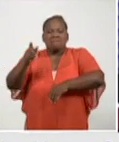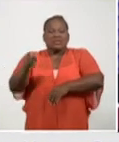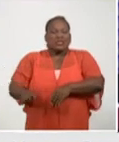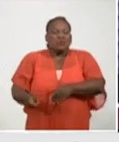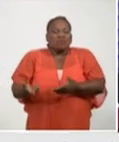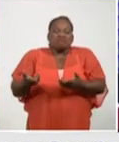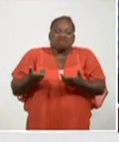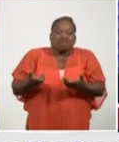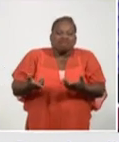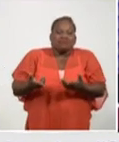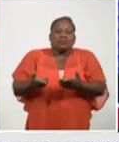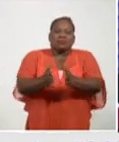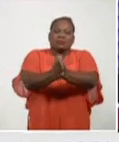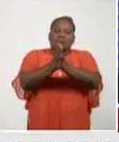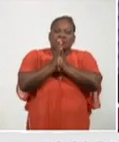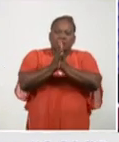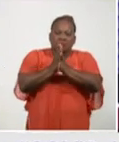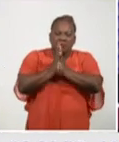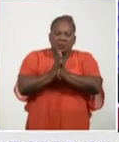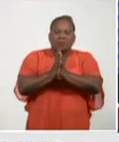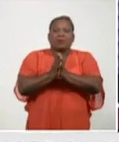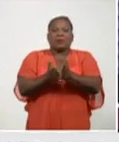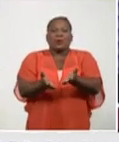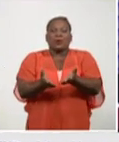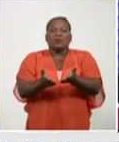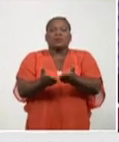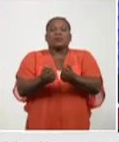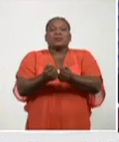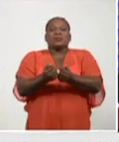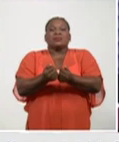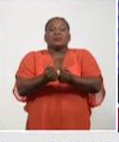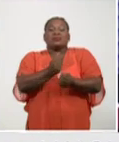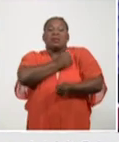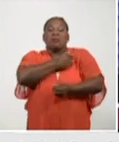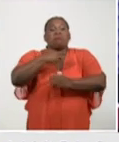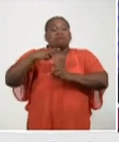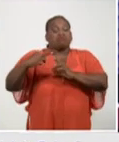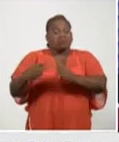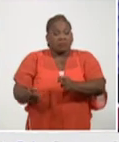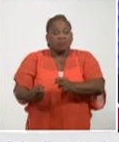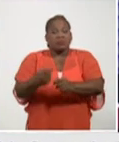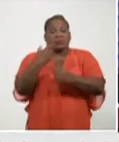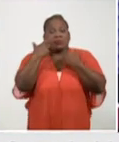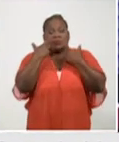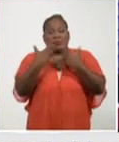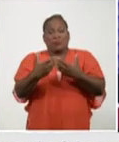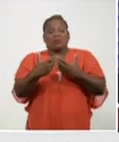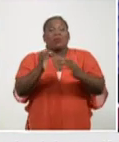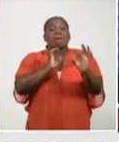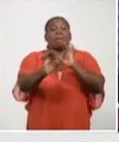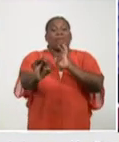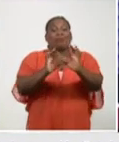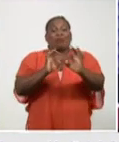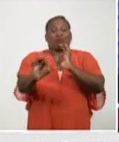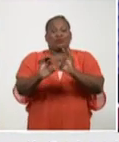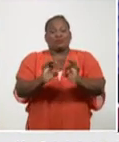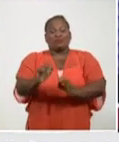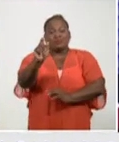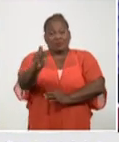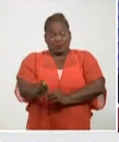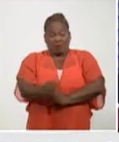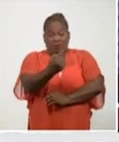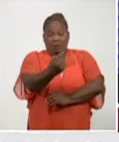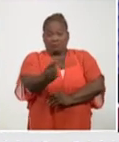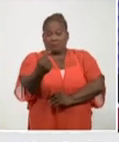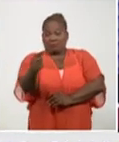o reiterar es la importancia de la protección de cada